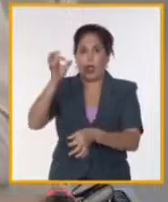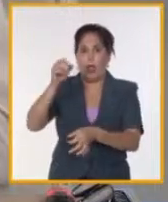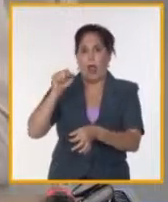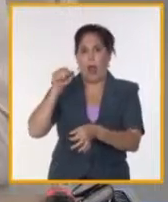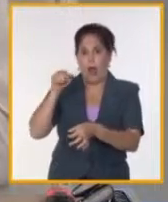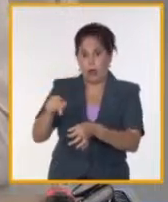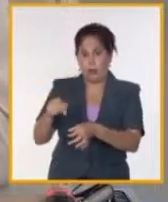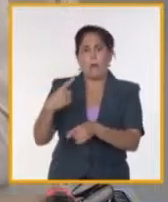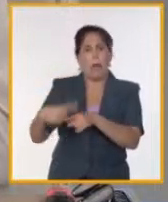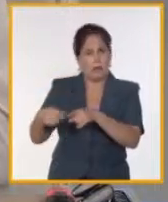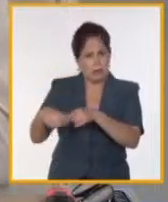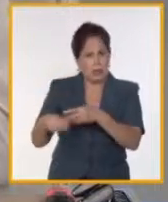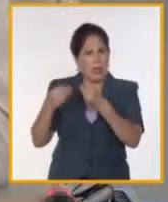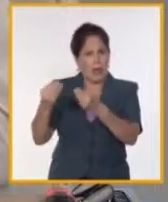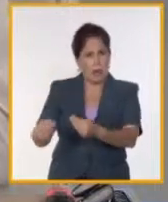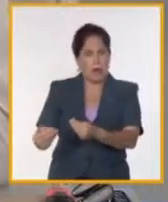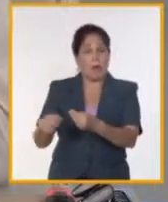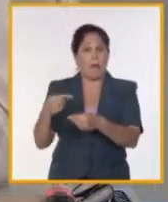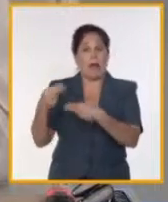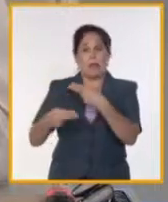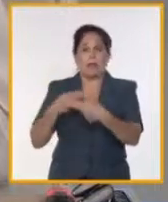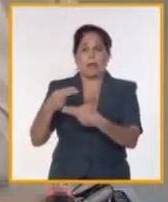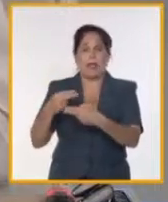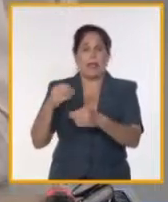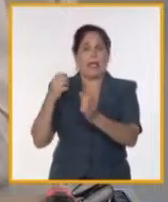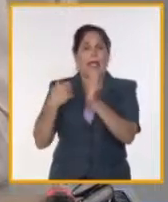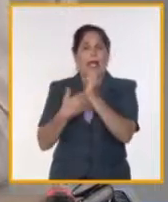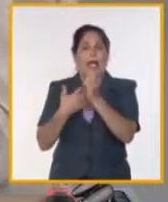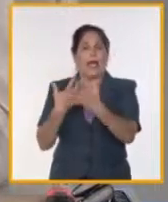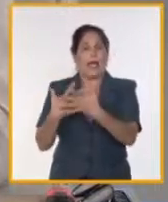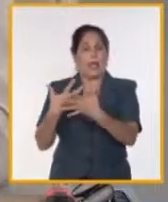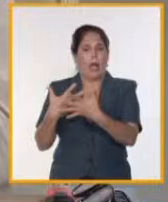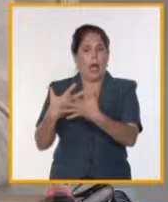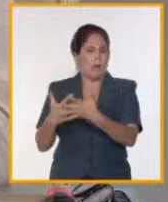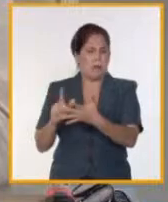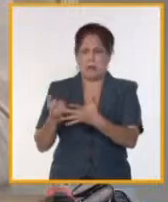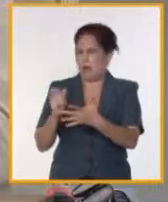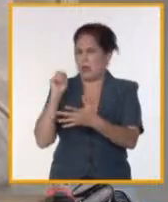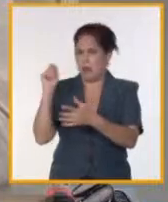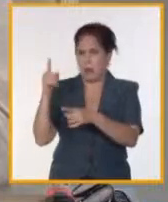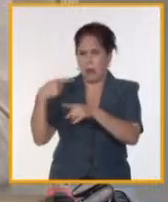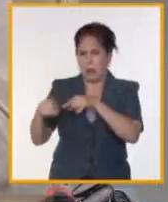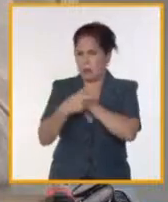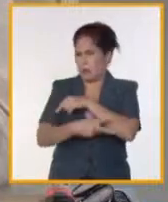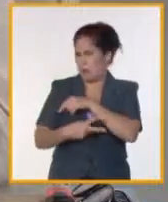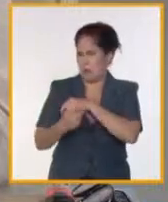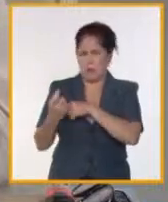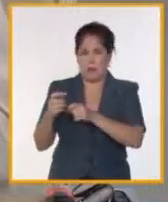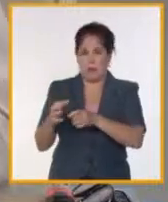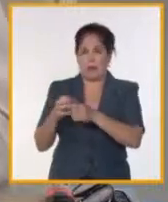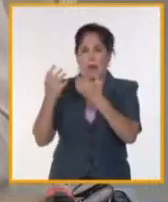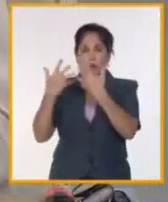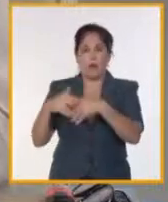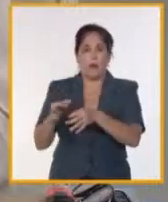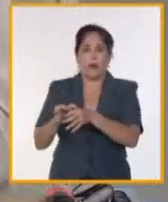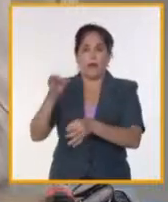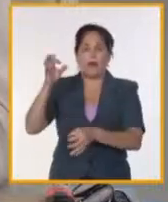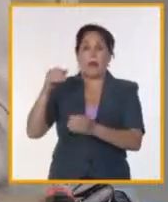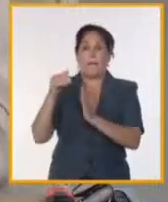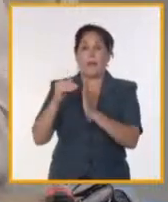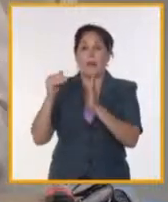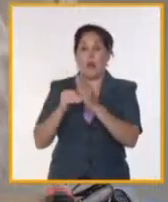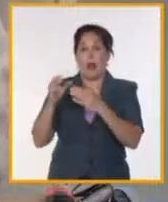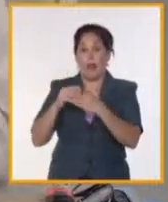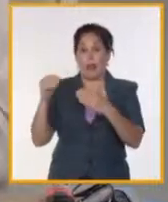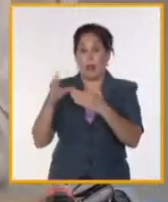toda la materia prima de arena sílice que demanda sin necesidad de importar, lo cual va a sustituir millones de dólares de importaciones